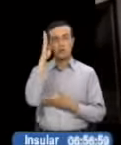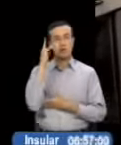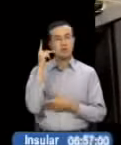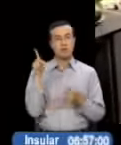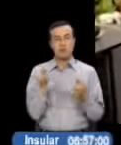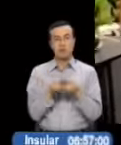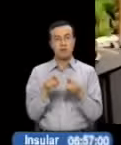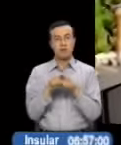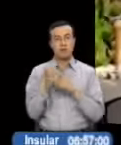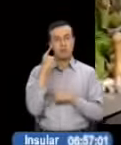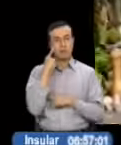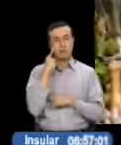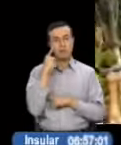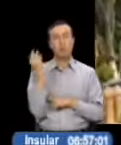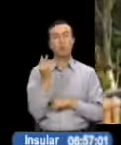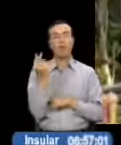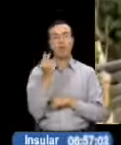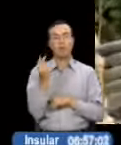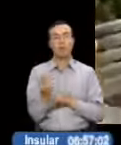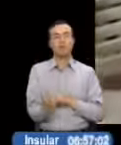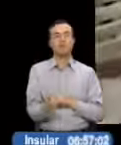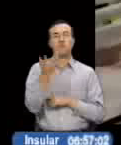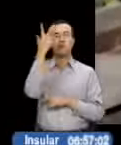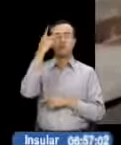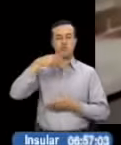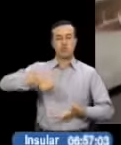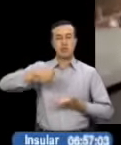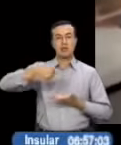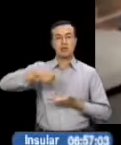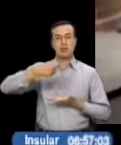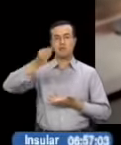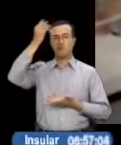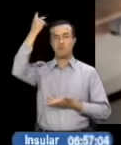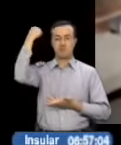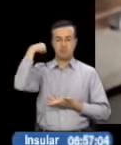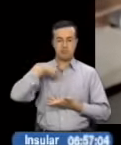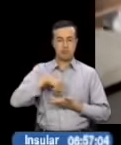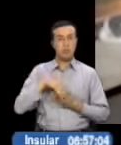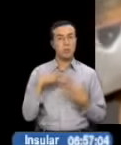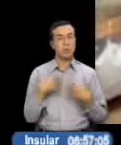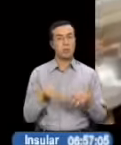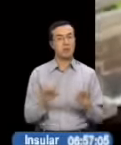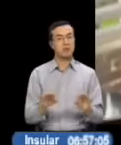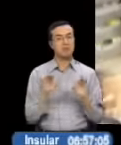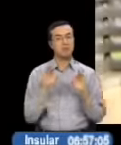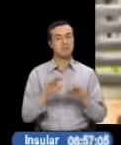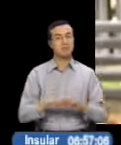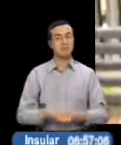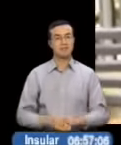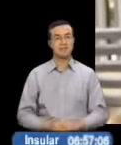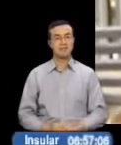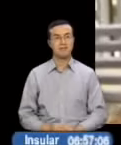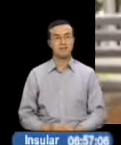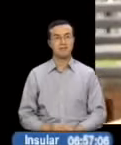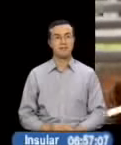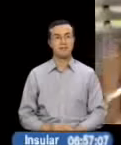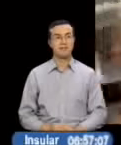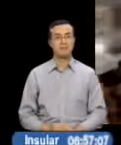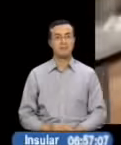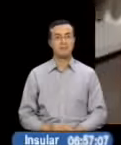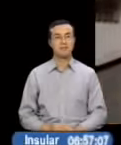lo mismo, pero con un huevo en un sartén. ¡Todo un malabarista!